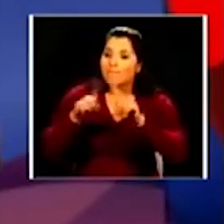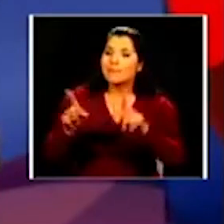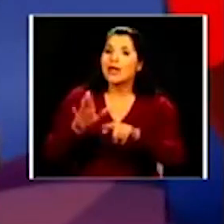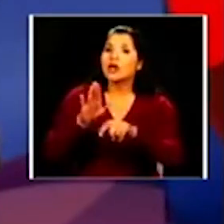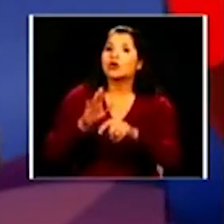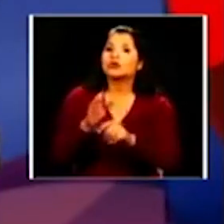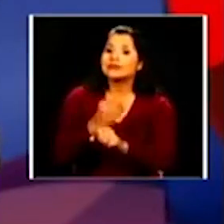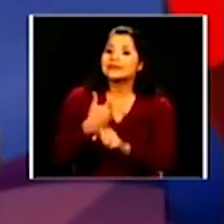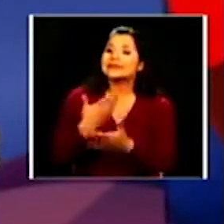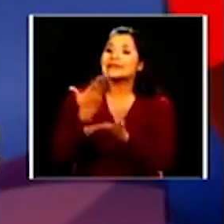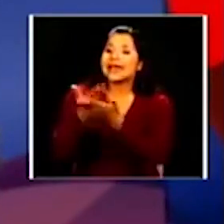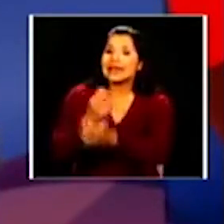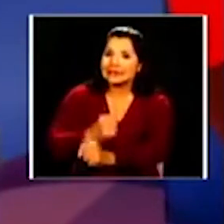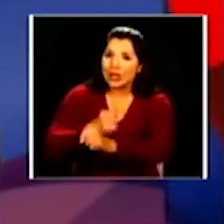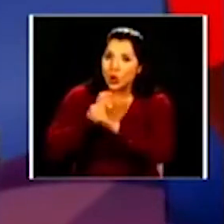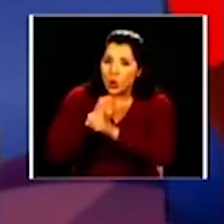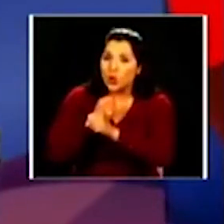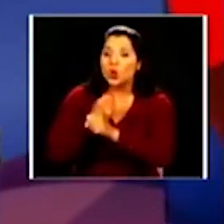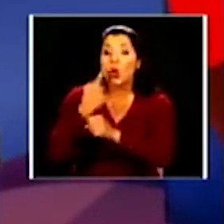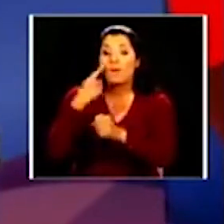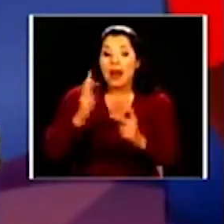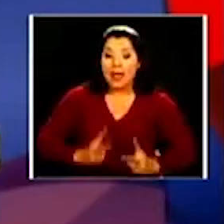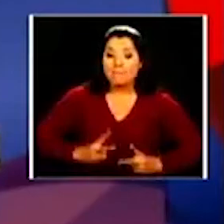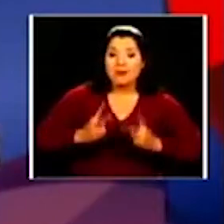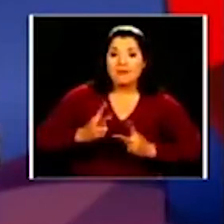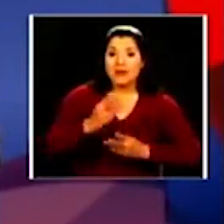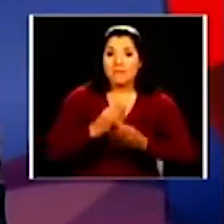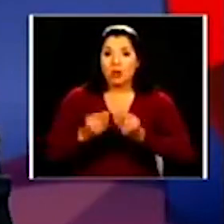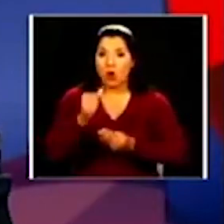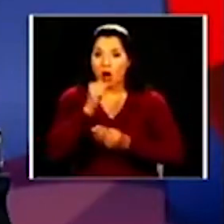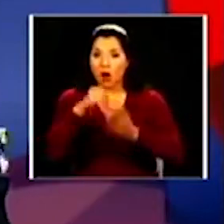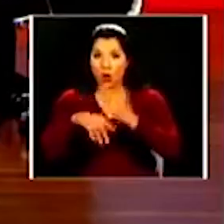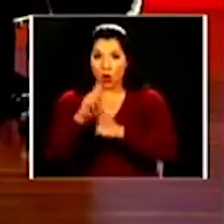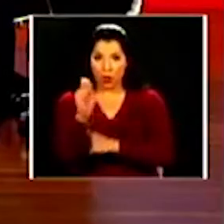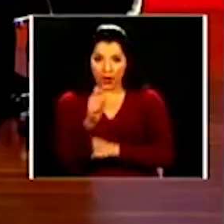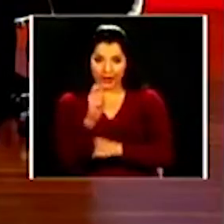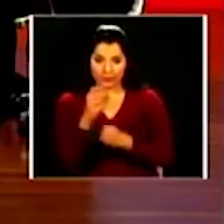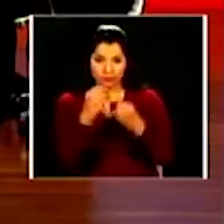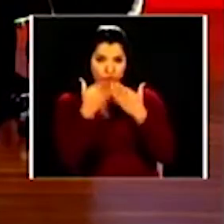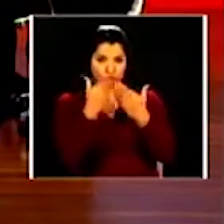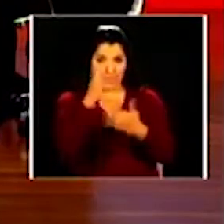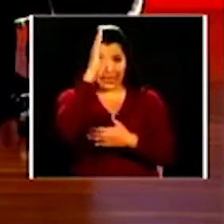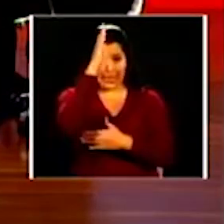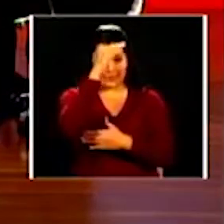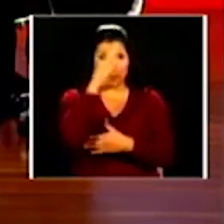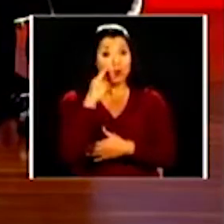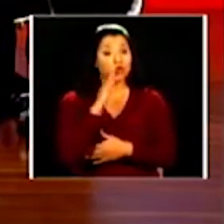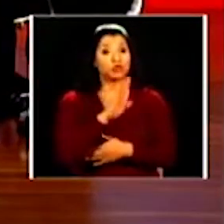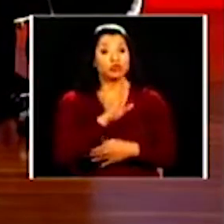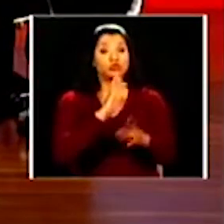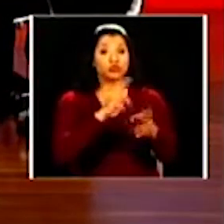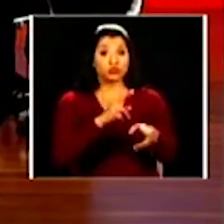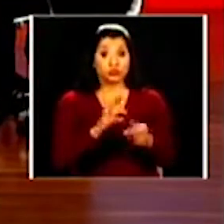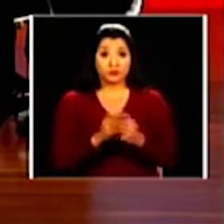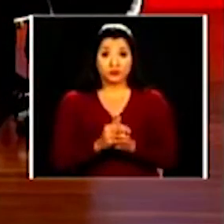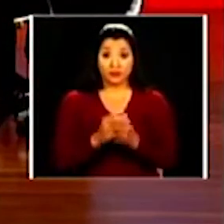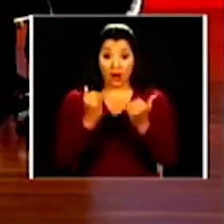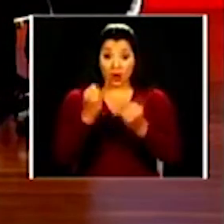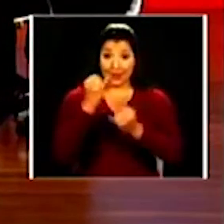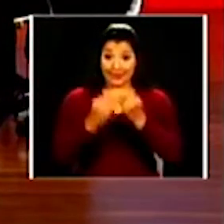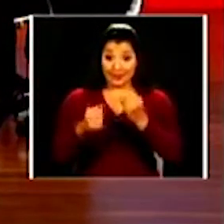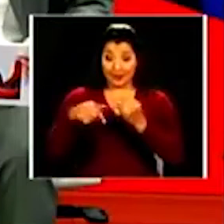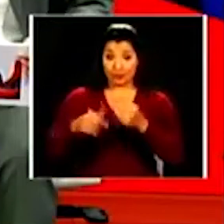para la vida, para la producción del agua en Guanacaste. Muchas gracias, don Carlos, por su respuesta. De esta manera terminamos este